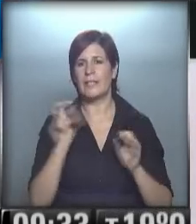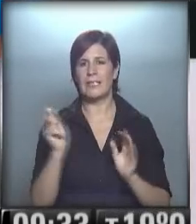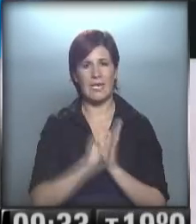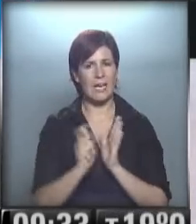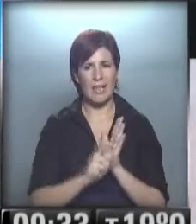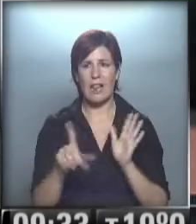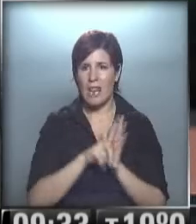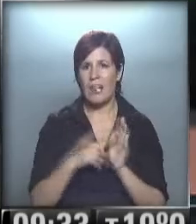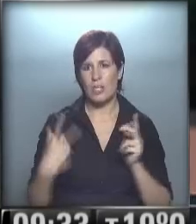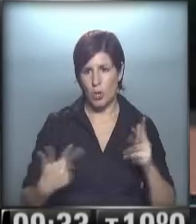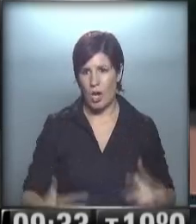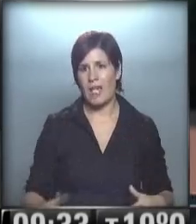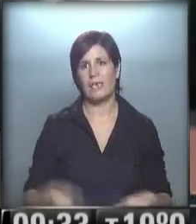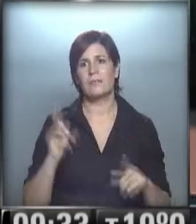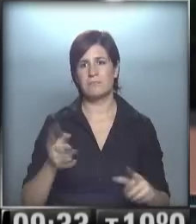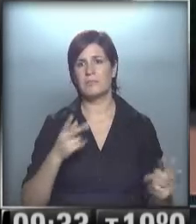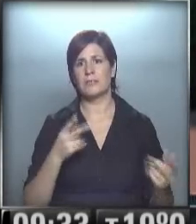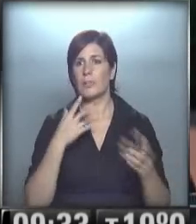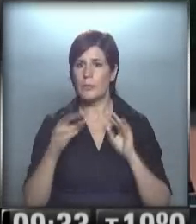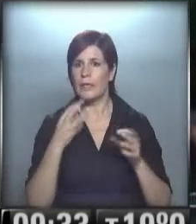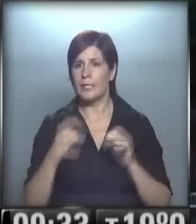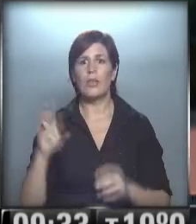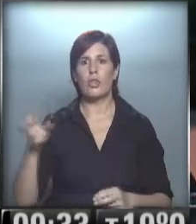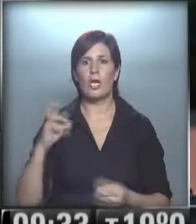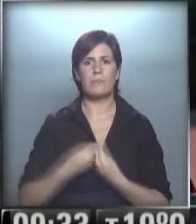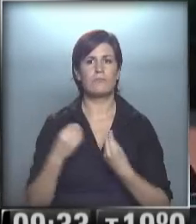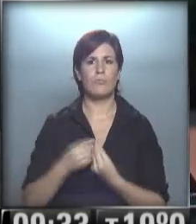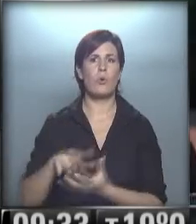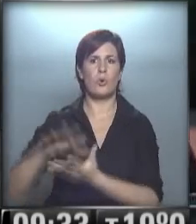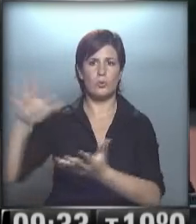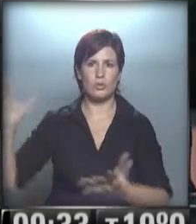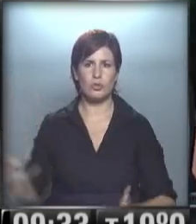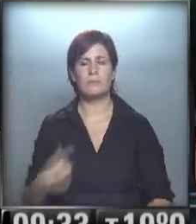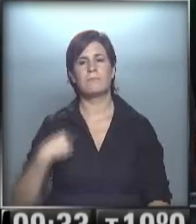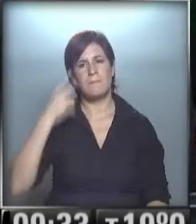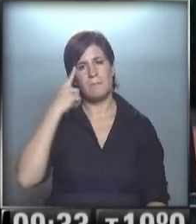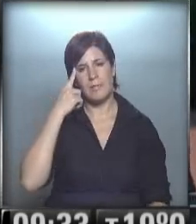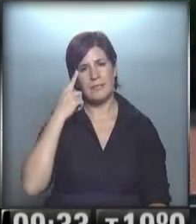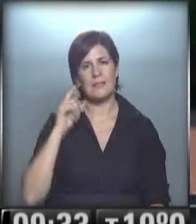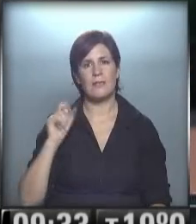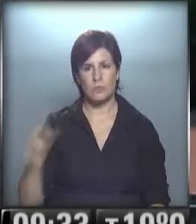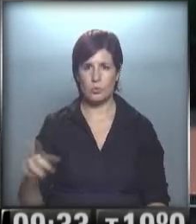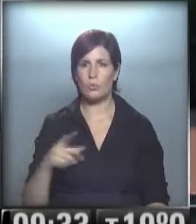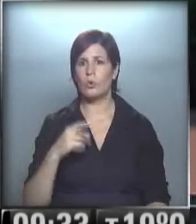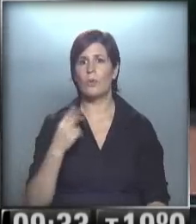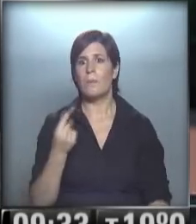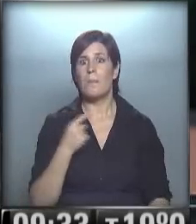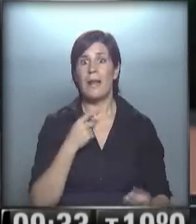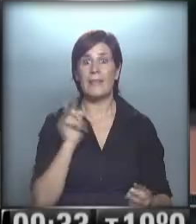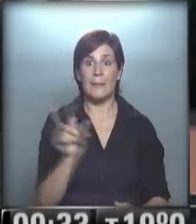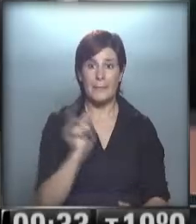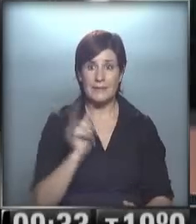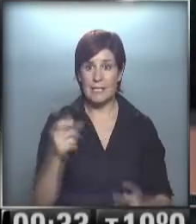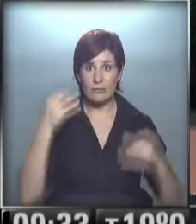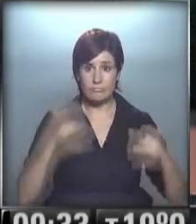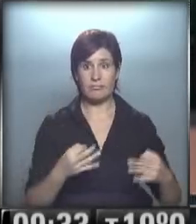irregular por la oferta que hay que se sospecha que son las propias entidades financieras eh formales las que alimentan Este